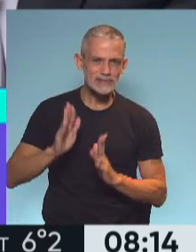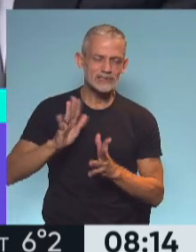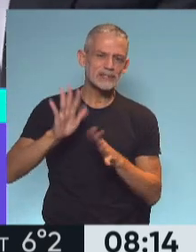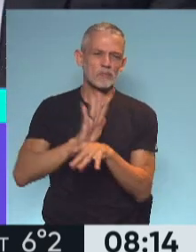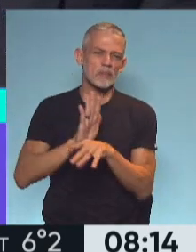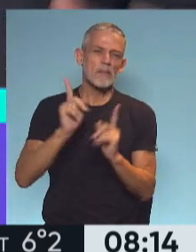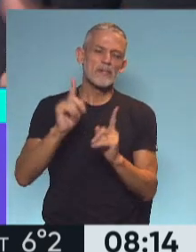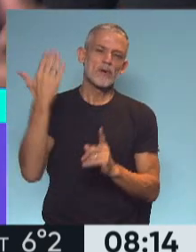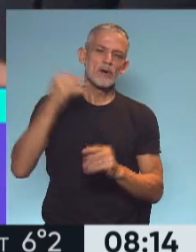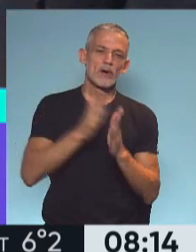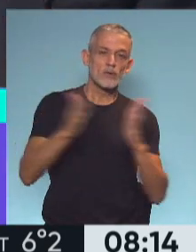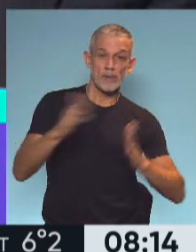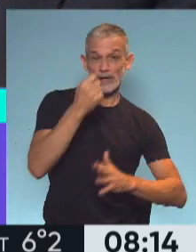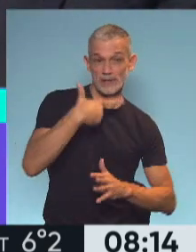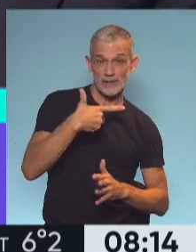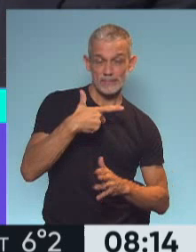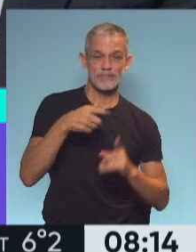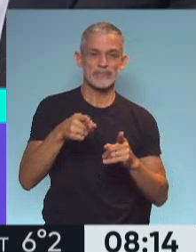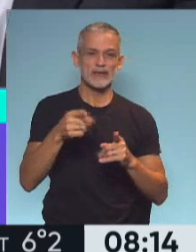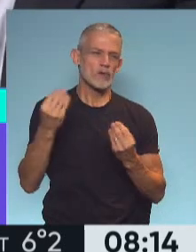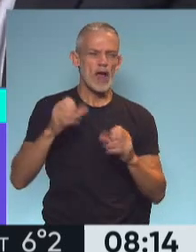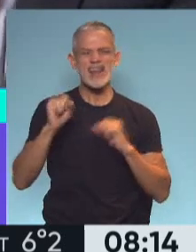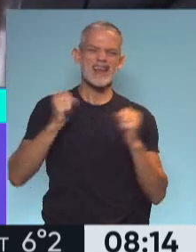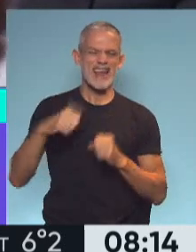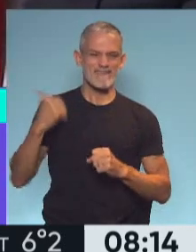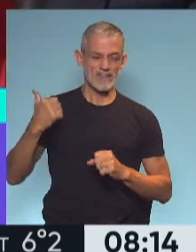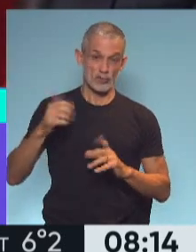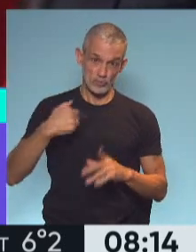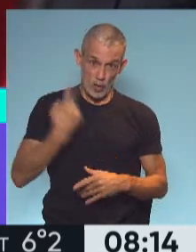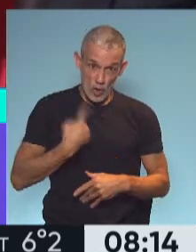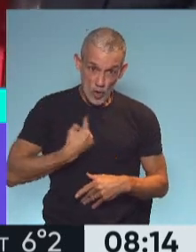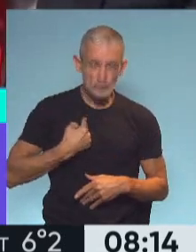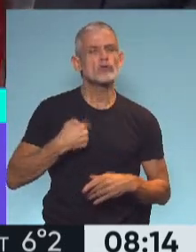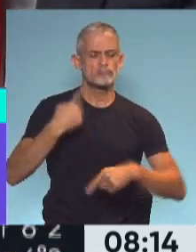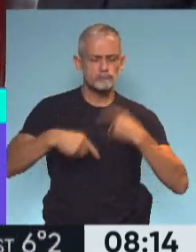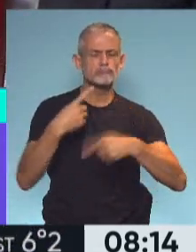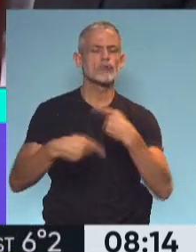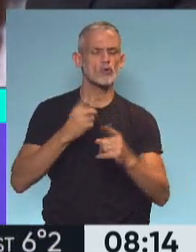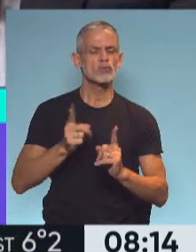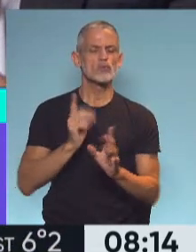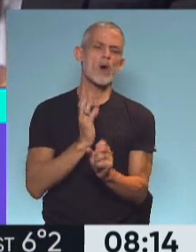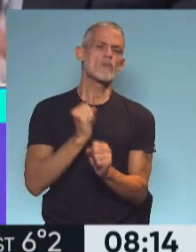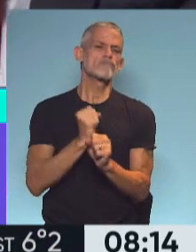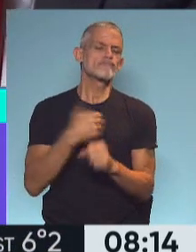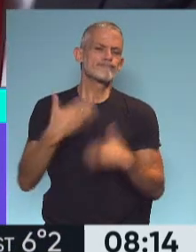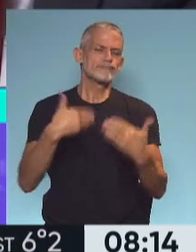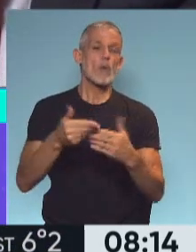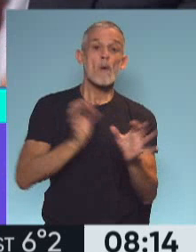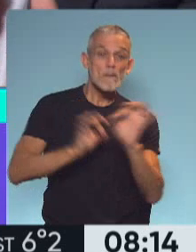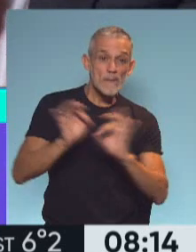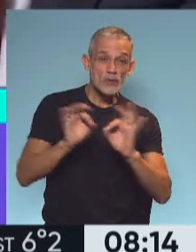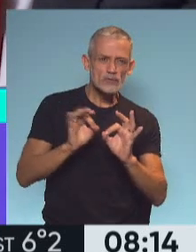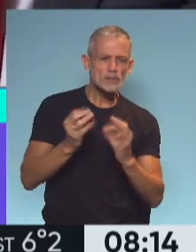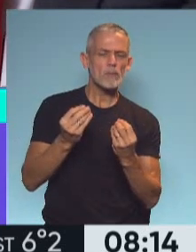durante el macrismo y por eso están tan nerviosos. Por eso más que nunca nosotros tenemos que seguir motorizando todos estos proyectos